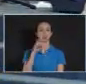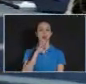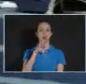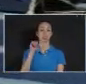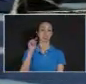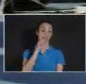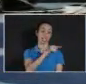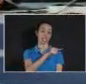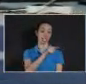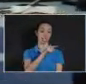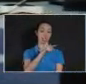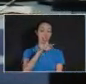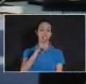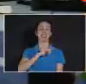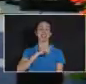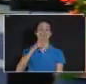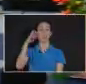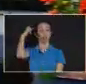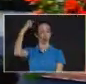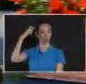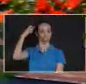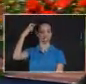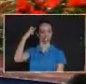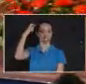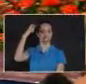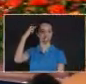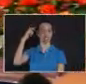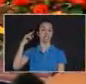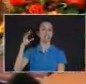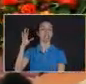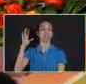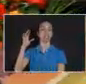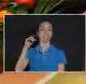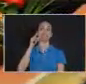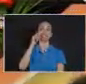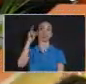profeta, ¿no? Y le había hablado el Señor.